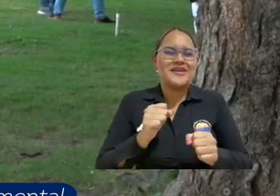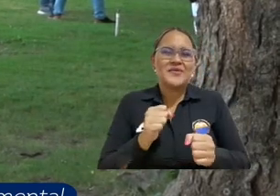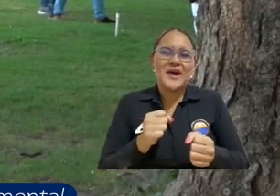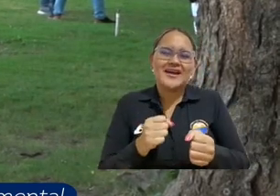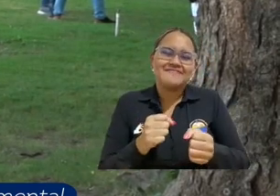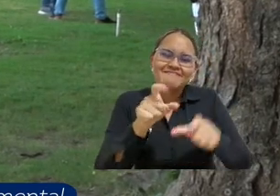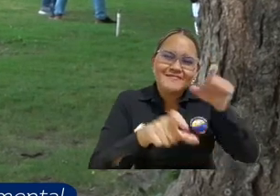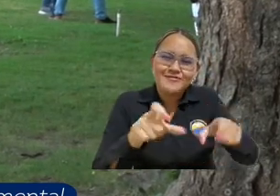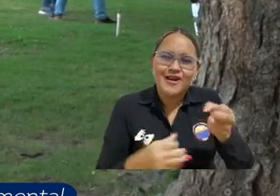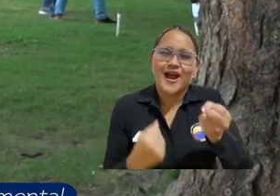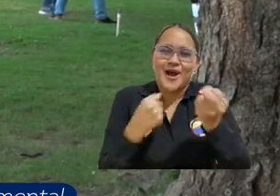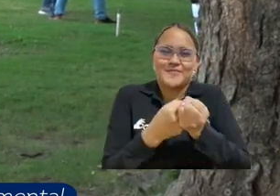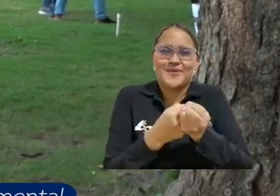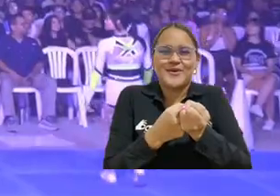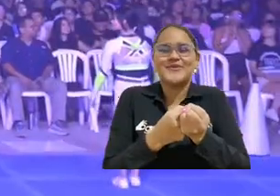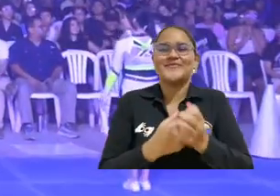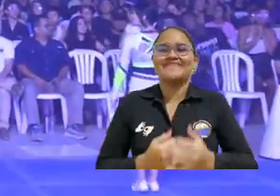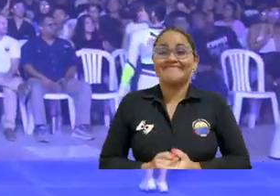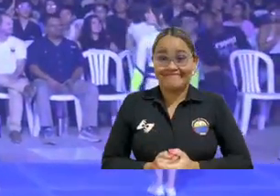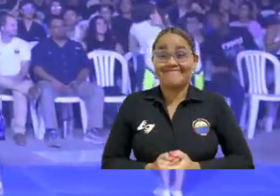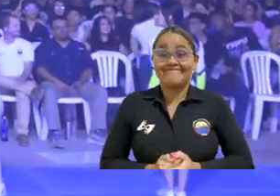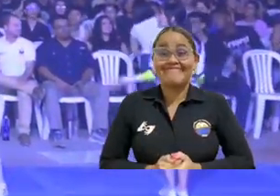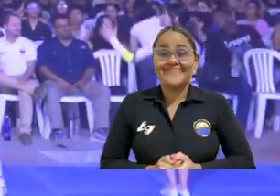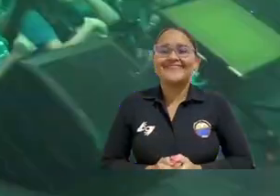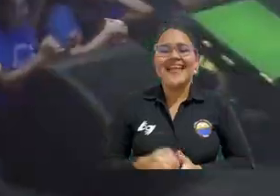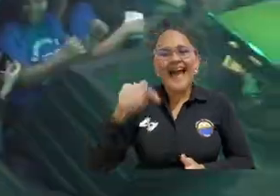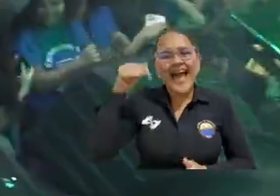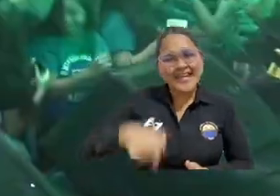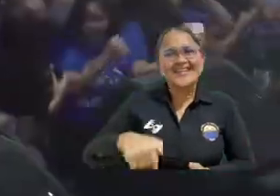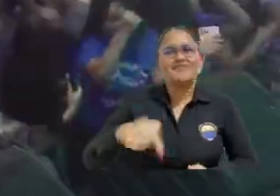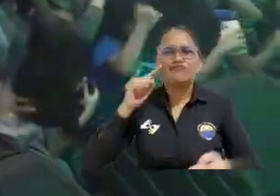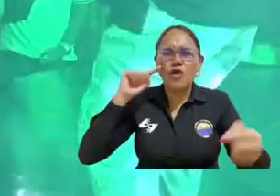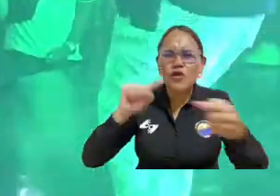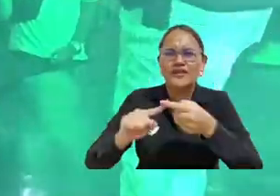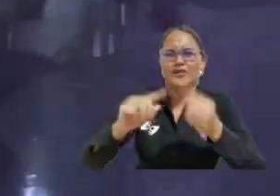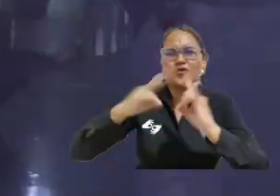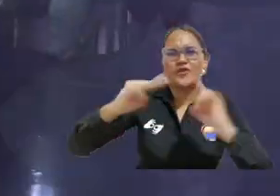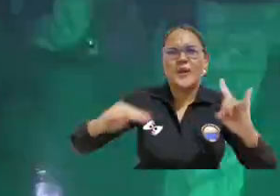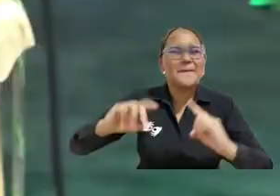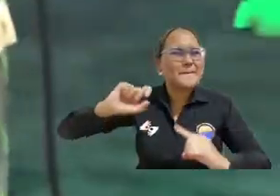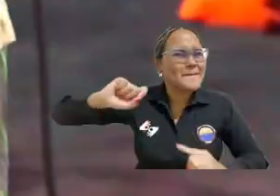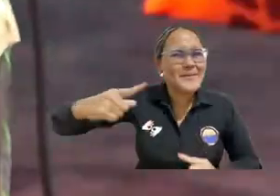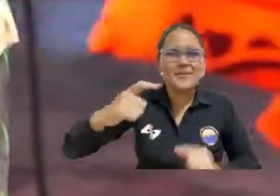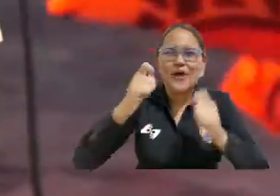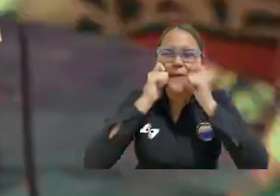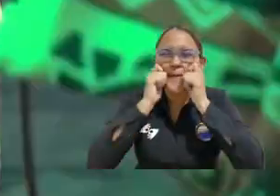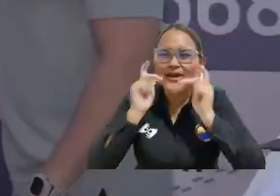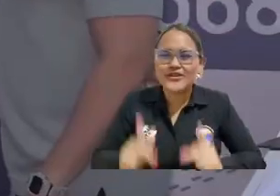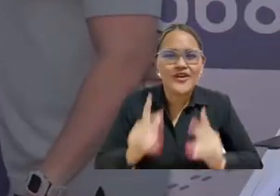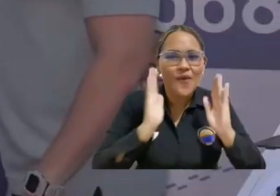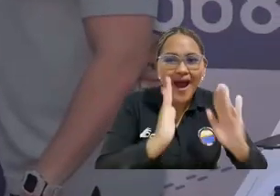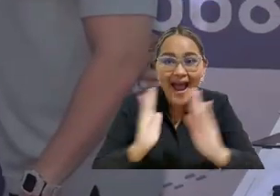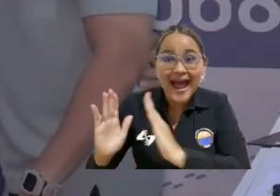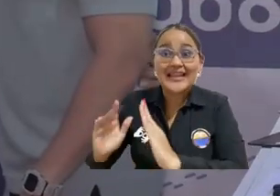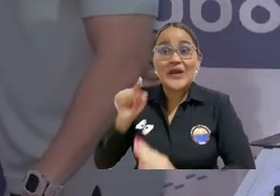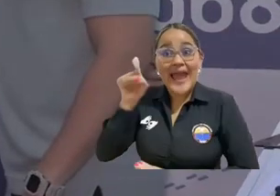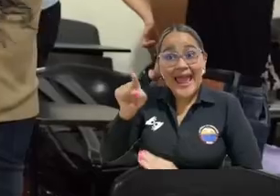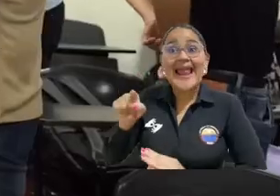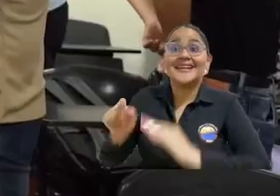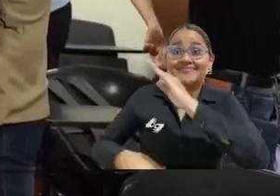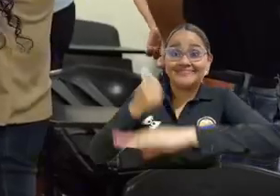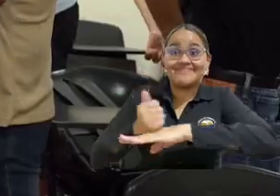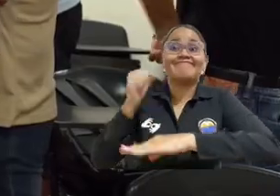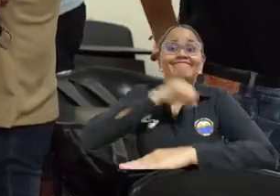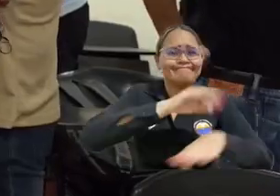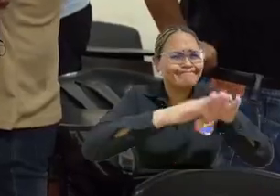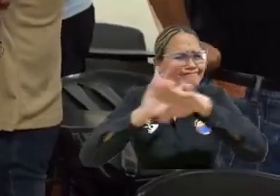demás personas, puede sembrar una semillita, ¿no? Siguiendo el principio institucional, la gente es primero, impulsado por el rector Pablo Vera Salazar,